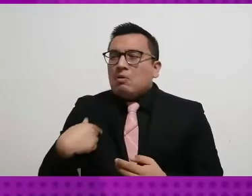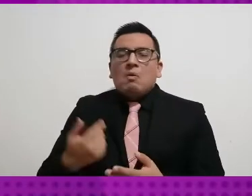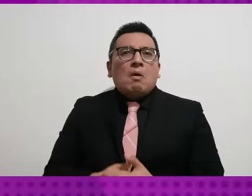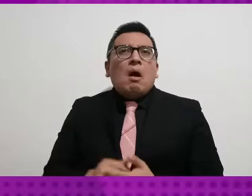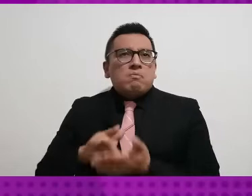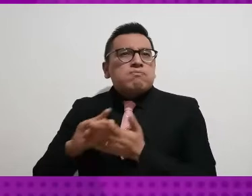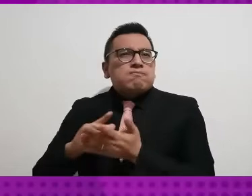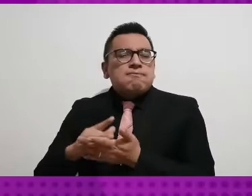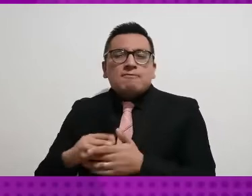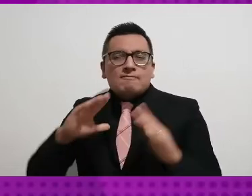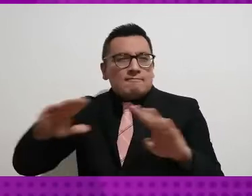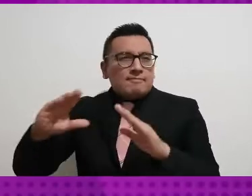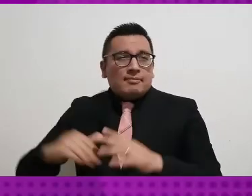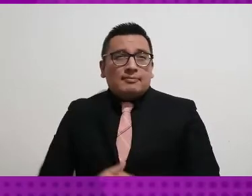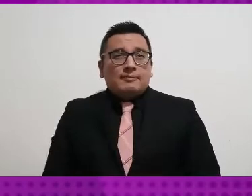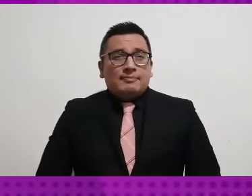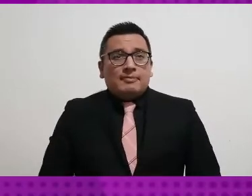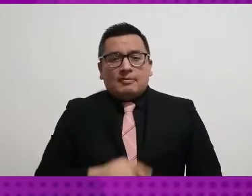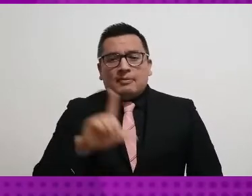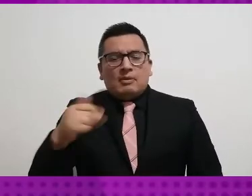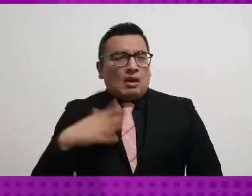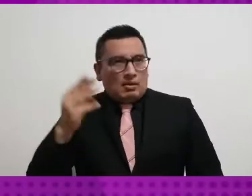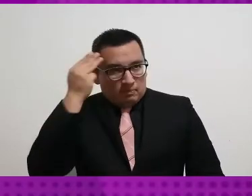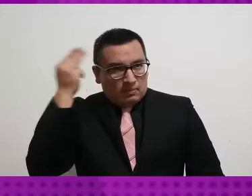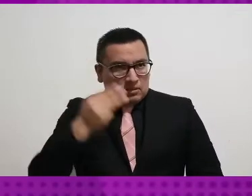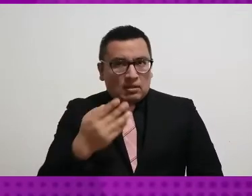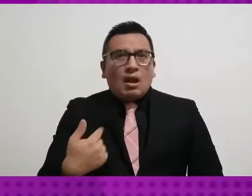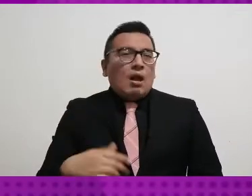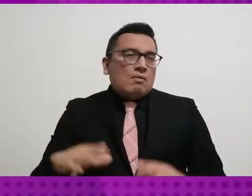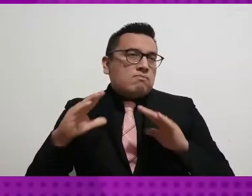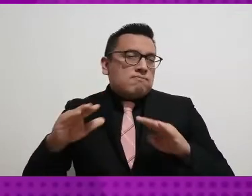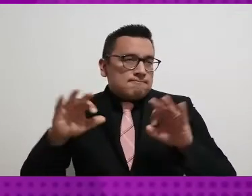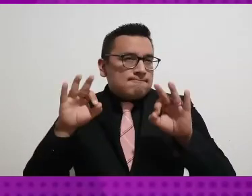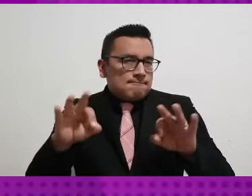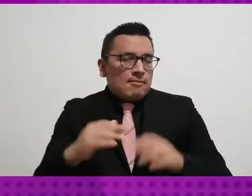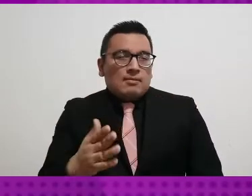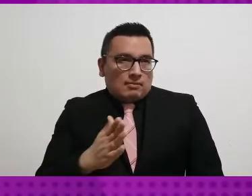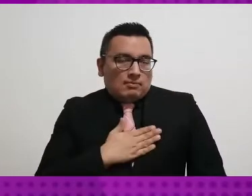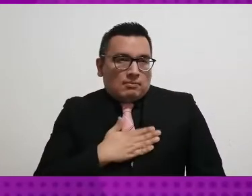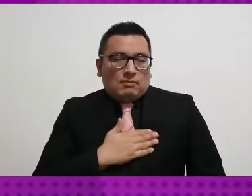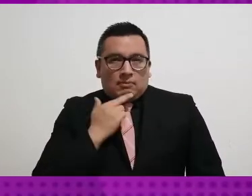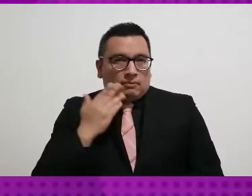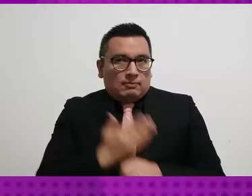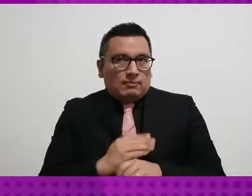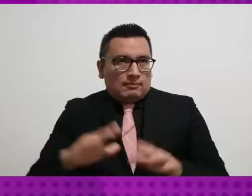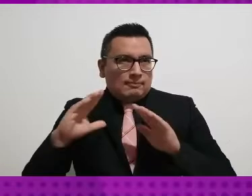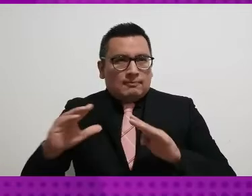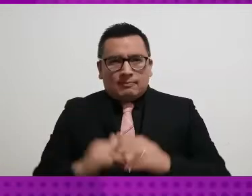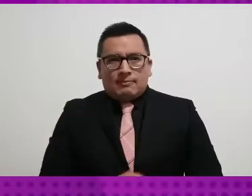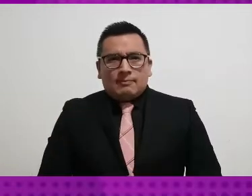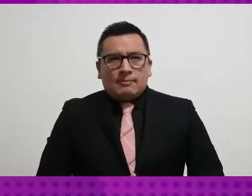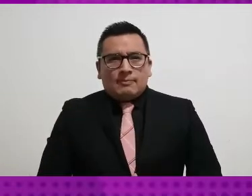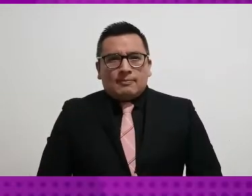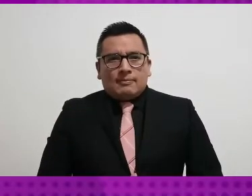primera. Ya después de que estuve en la maestría, ya empiezo a dar clases más en forma, ya eran mis clases, no las de otras